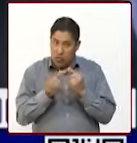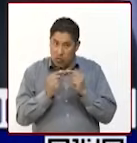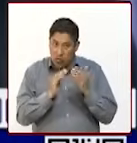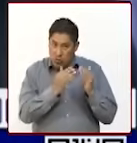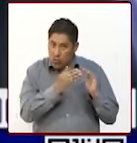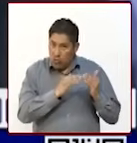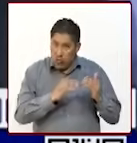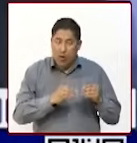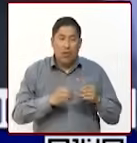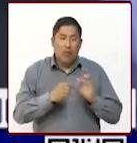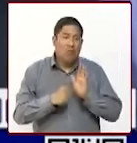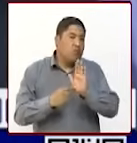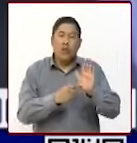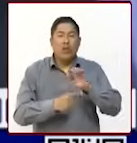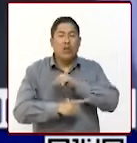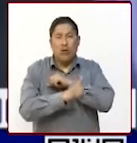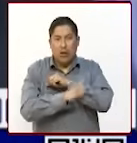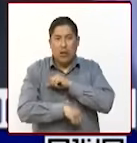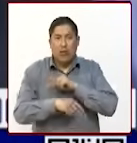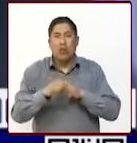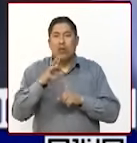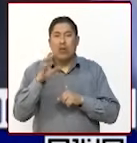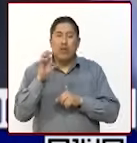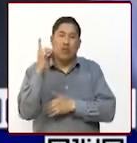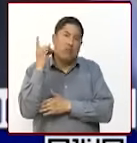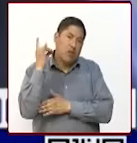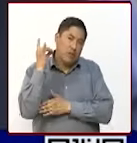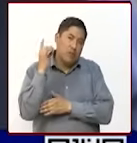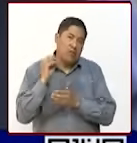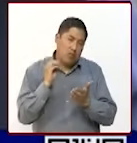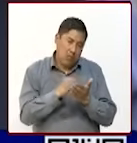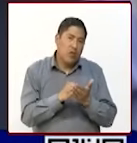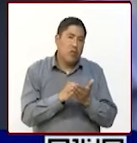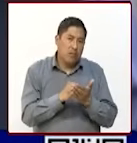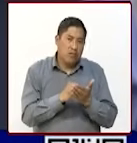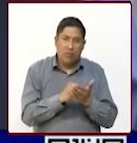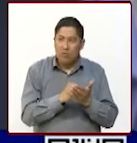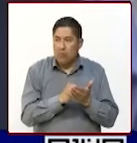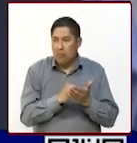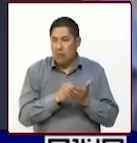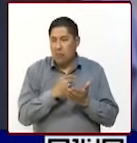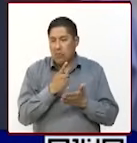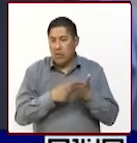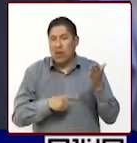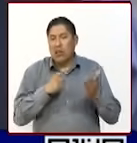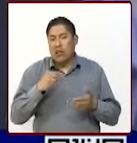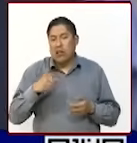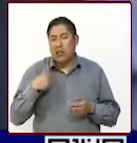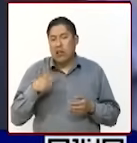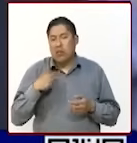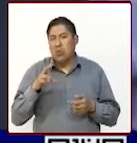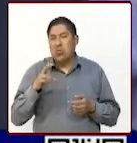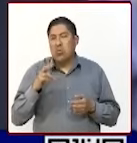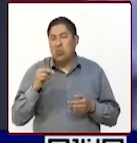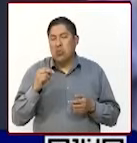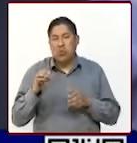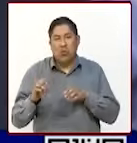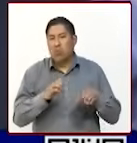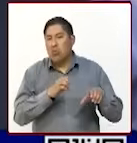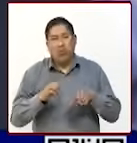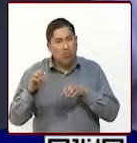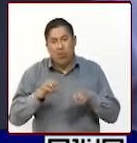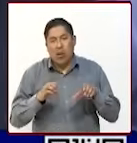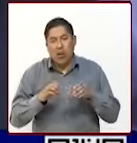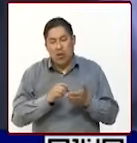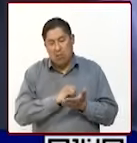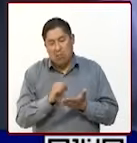sacado sanciones. Multa de 500 bolivianos hemos puesto, ¿no? Para que el afiliado o afiliada que no se haga censar va a